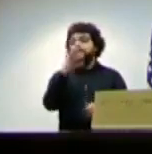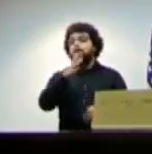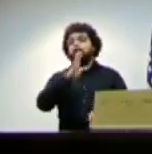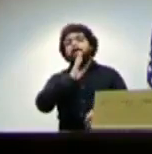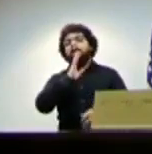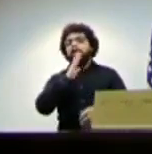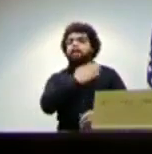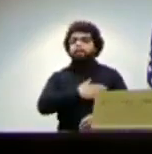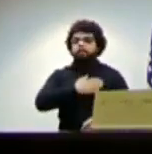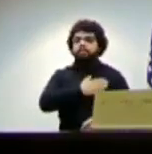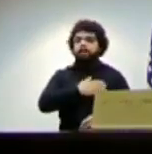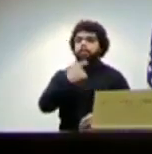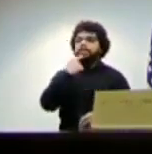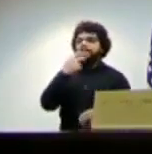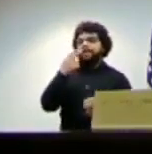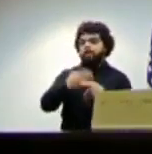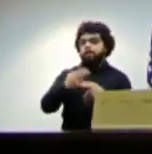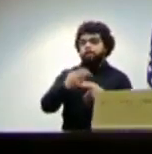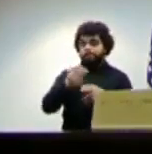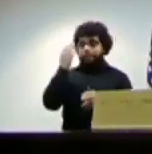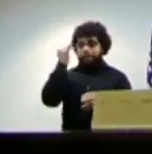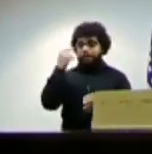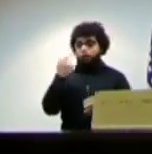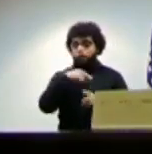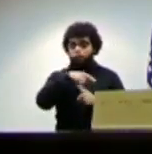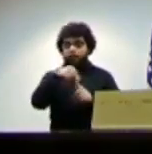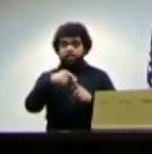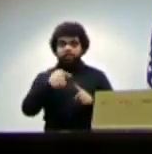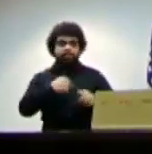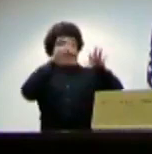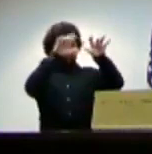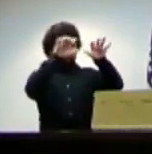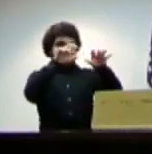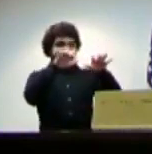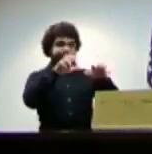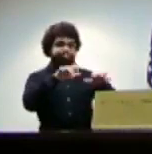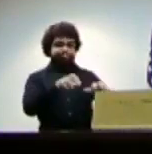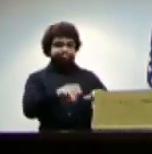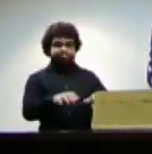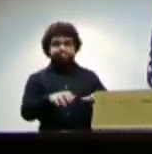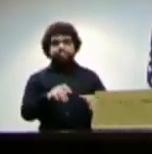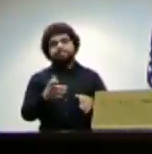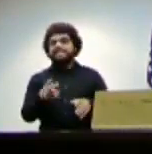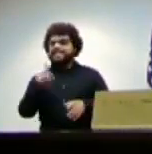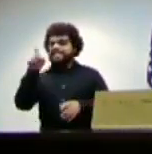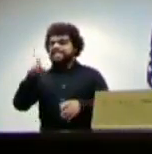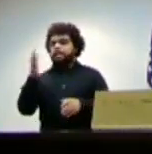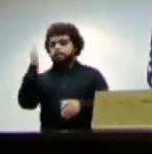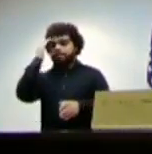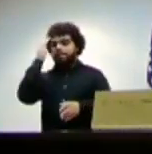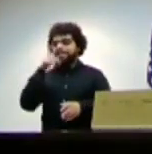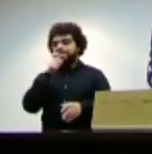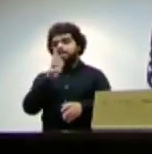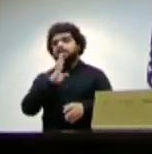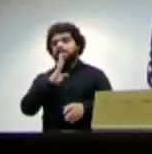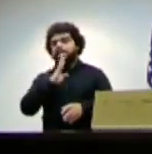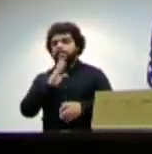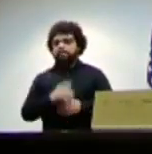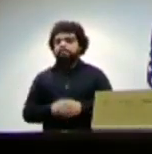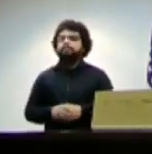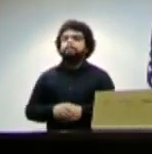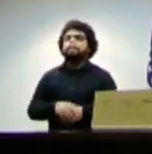de récord, porque después para transcribir en la grabación necesitamos saber quién habla. Por favor, ¿quién confecciona el